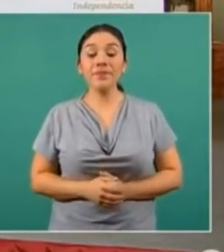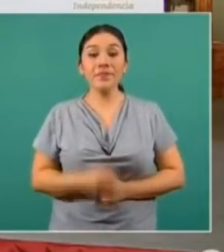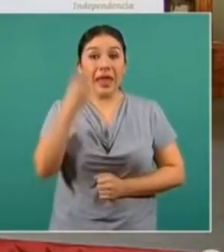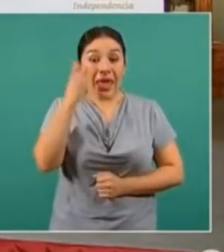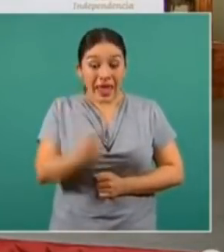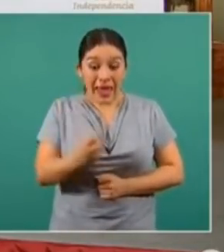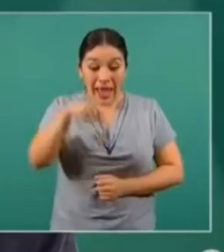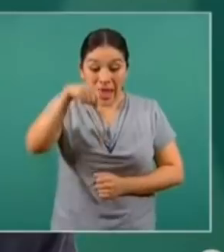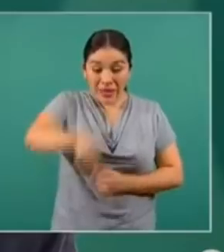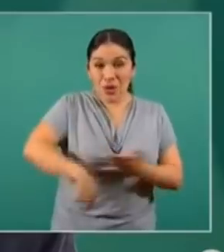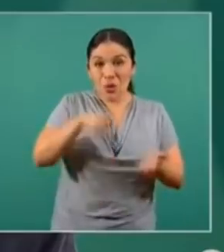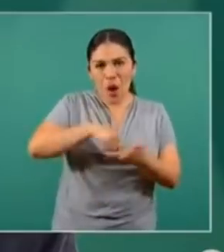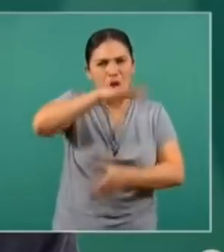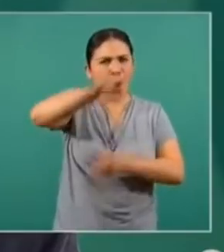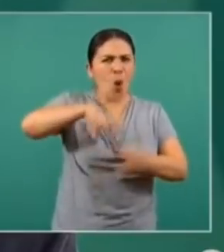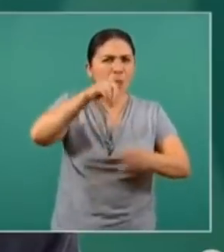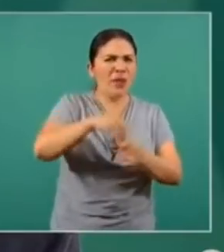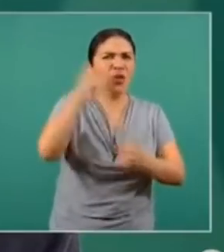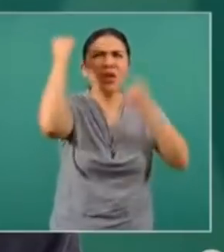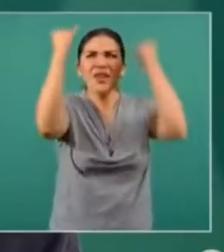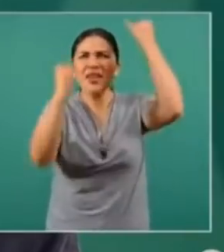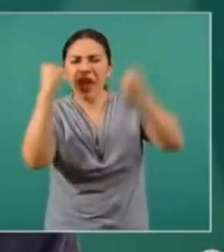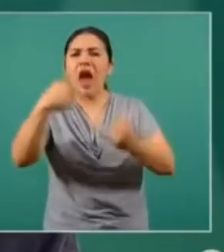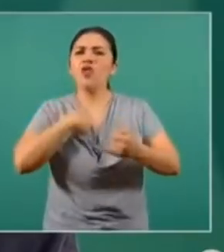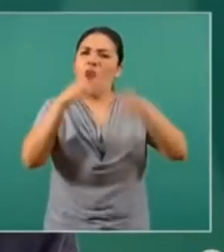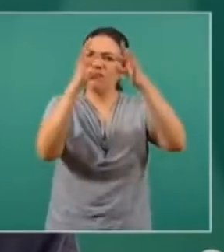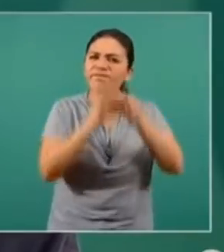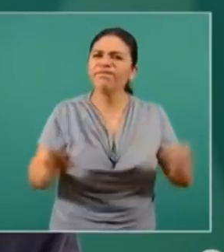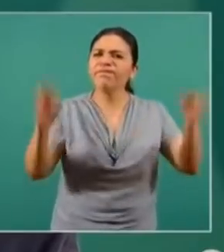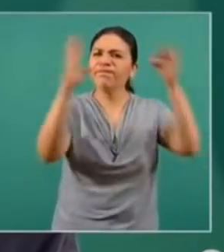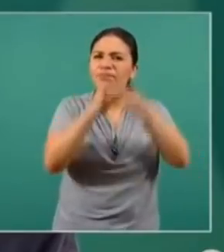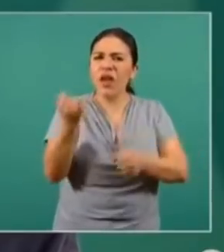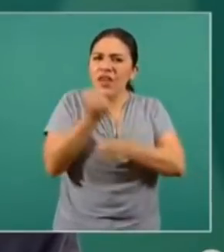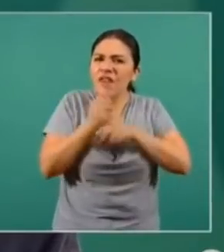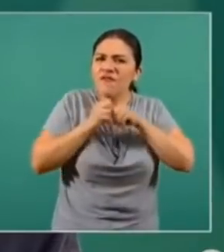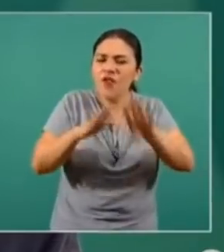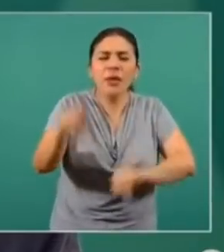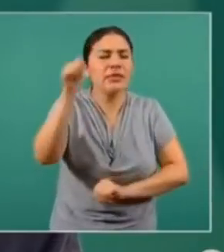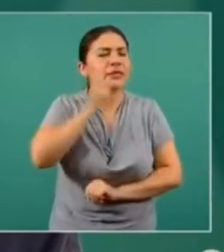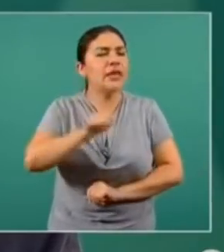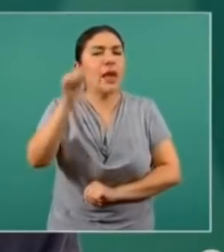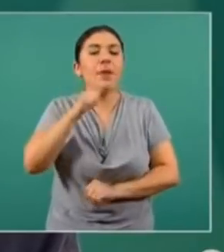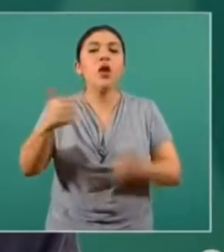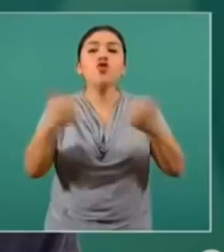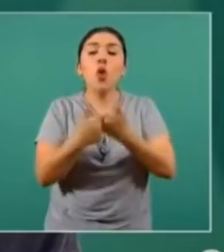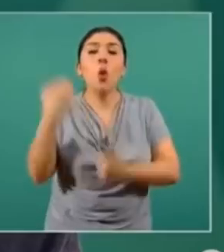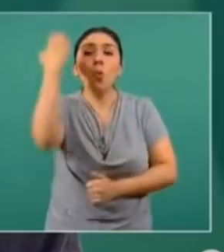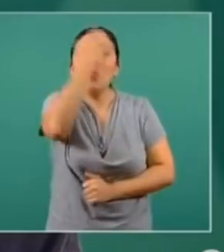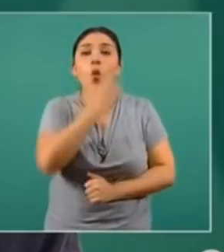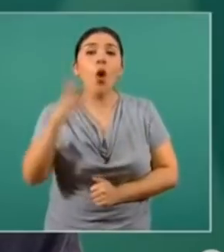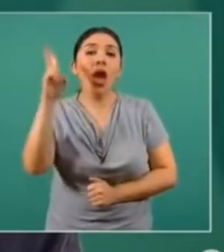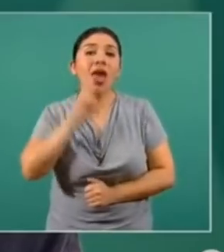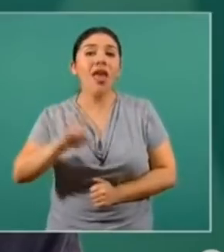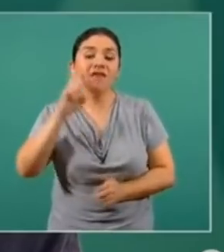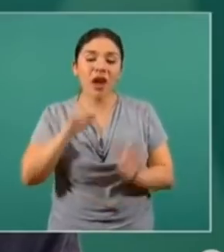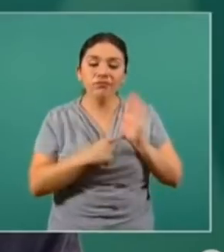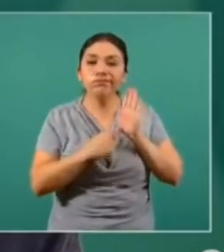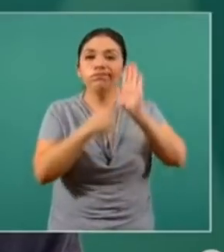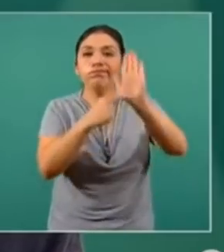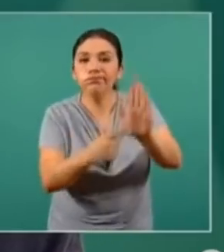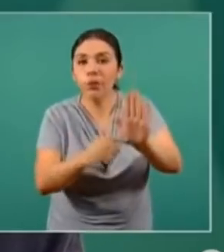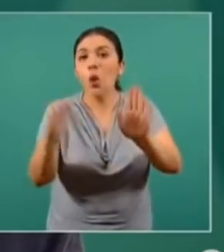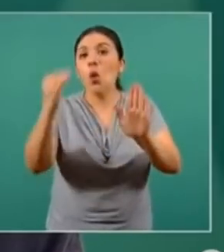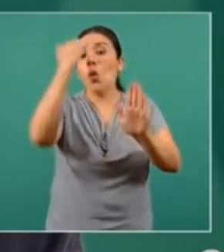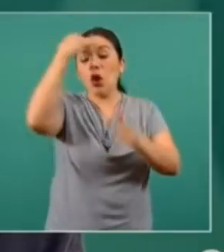este espacio de pluralidad hemos ido informando siempre con base en la evidencia, siempre con base en